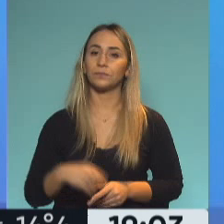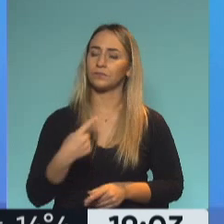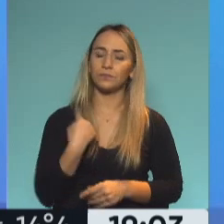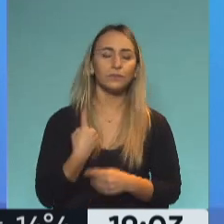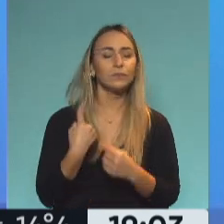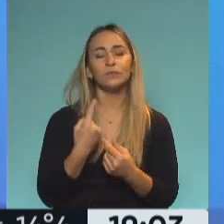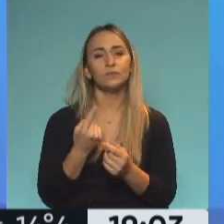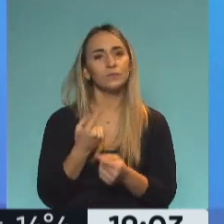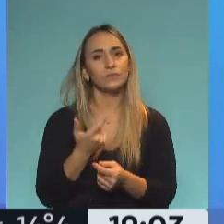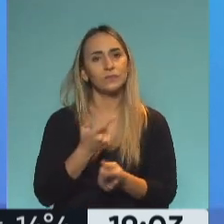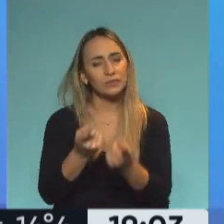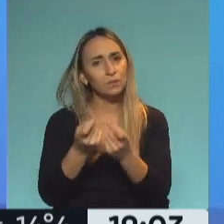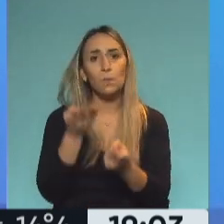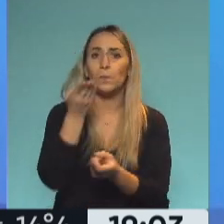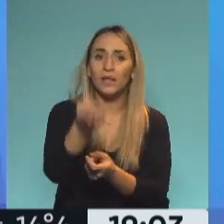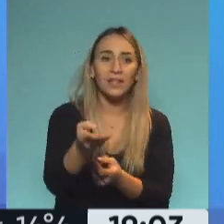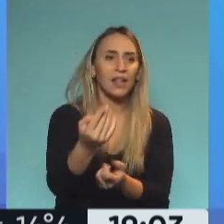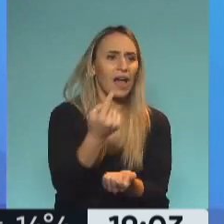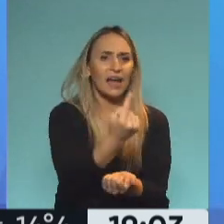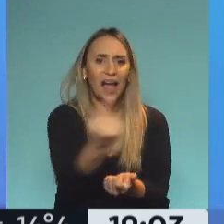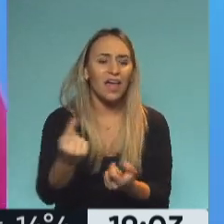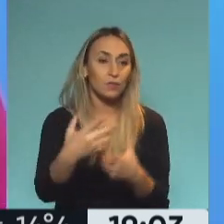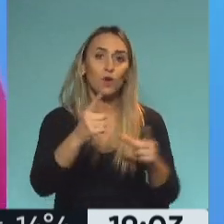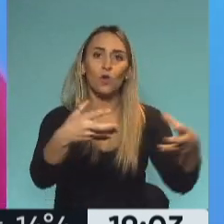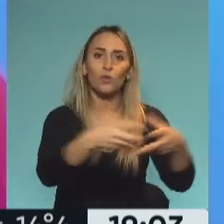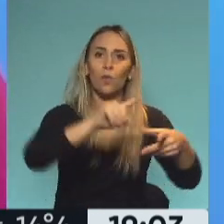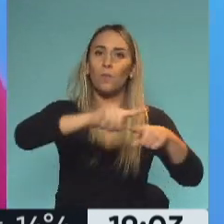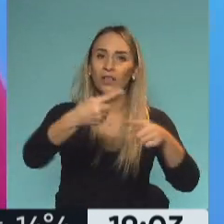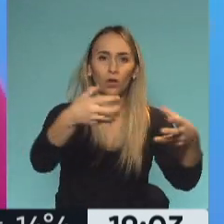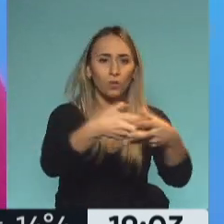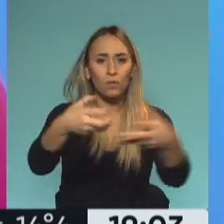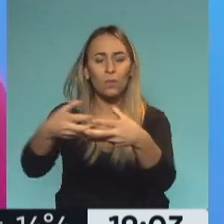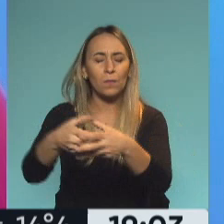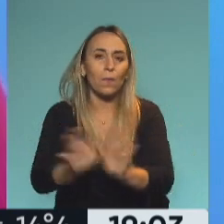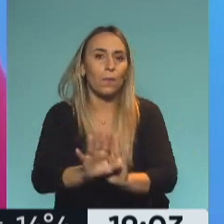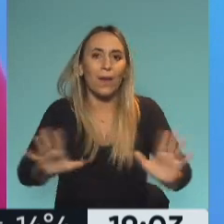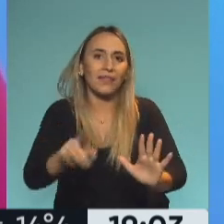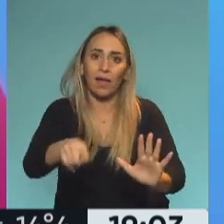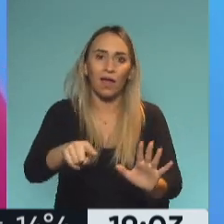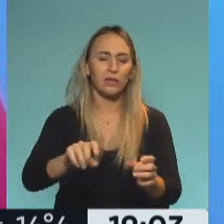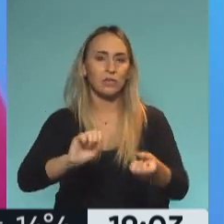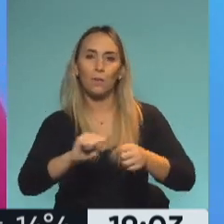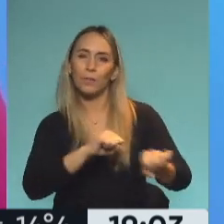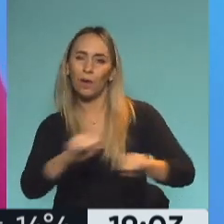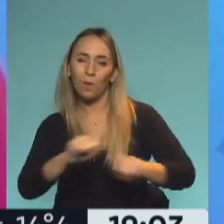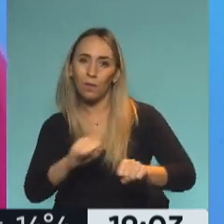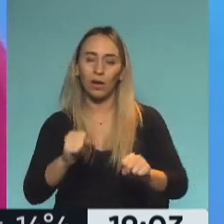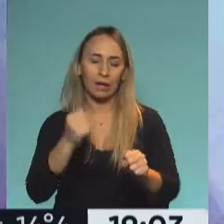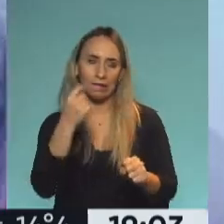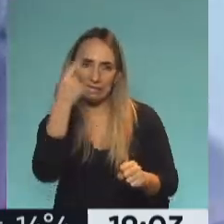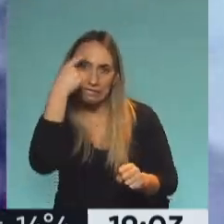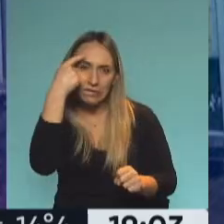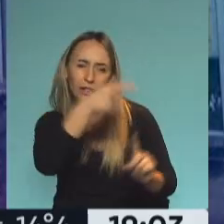Necesitamos pedirle a cada actor de los arcos políticos que bajen la tensión y que bajen la obsesión que tienen